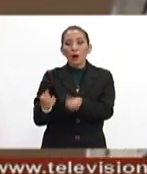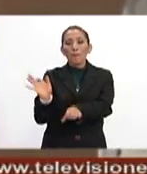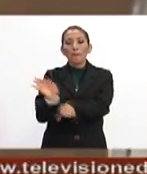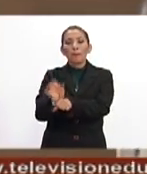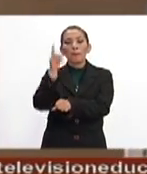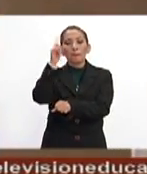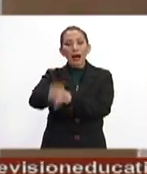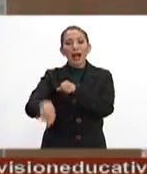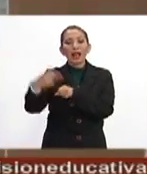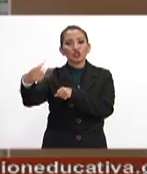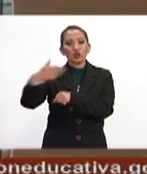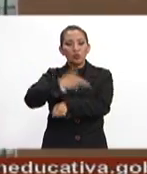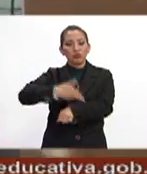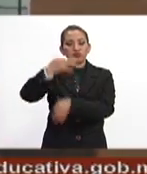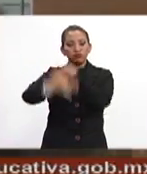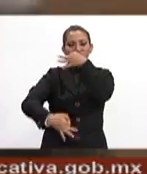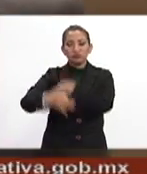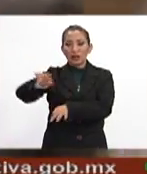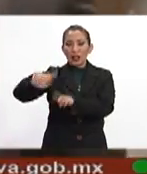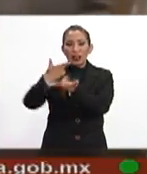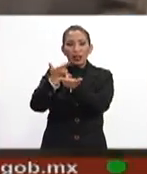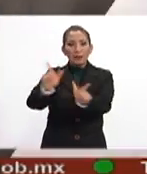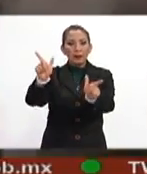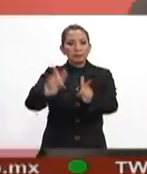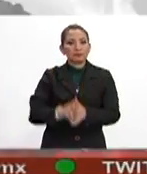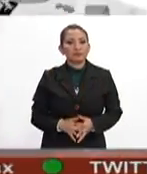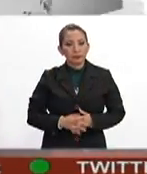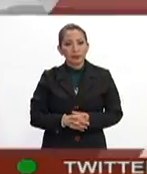amparo para enfrentar su proceso penal en libertad.